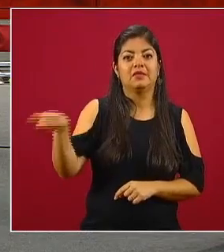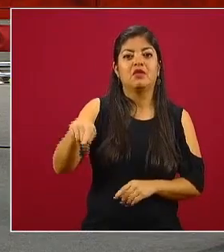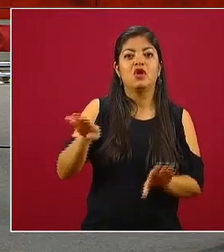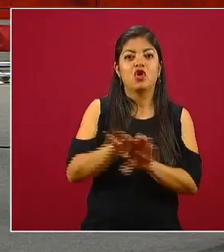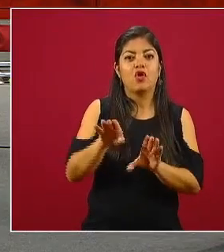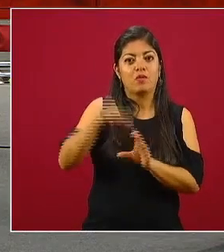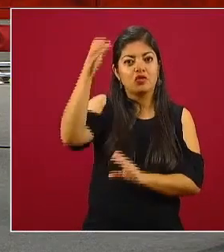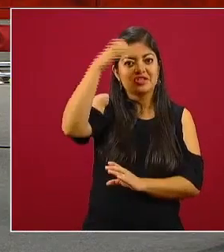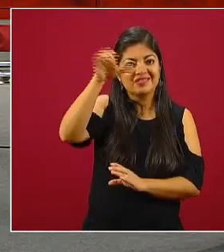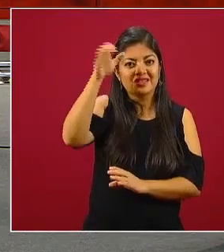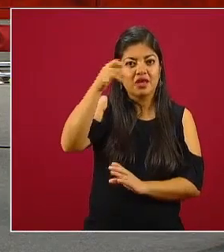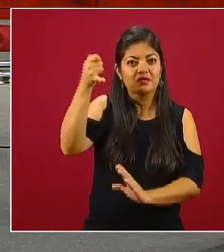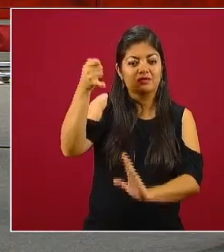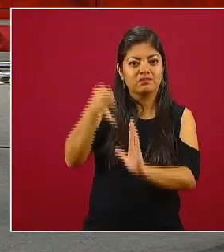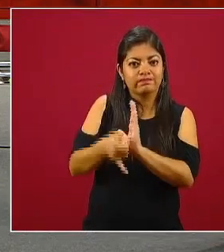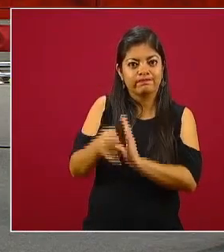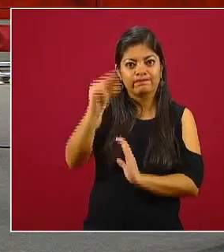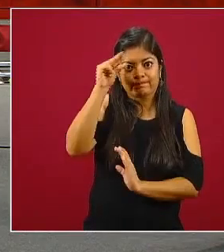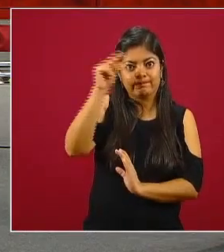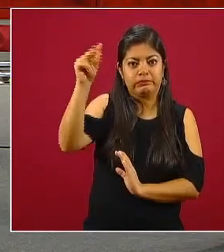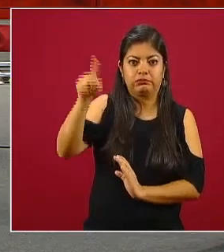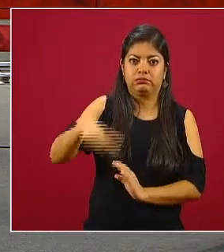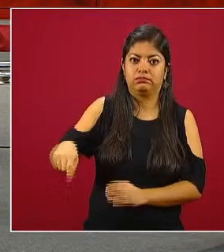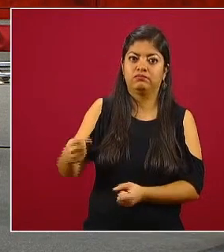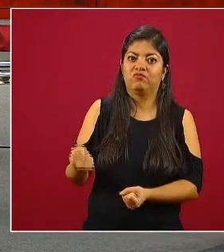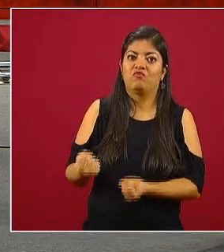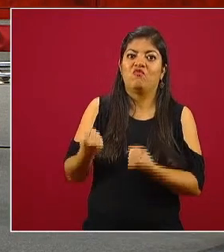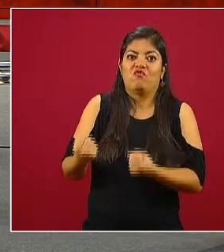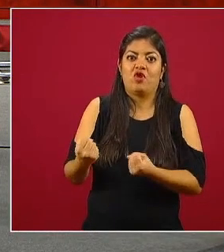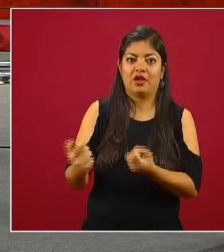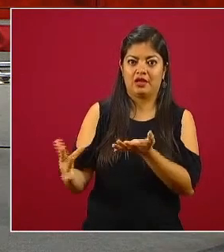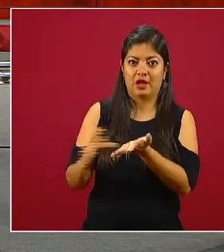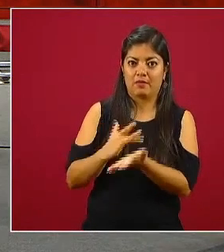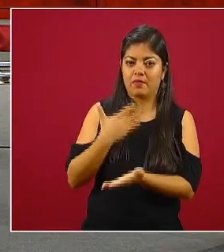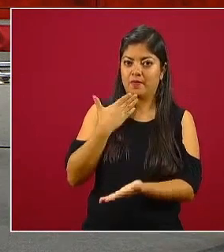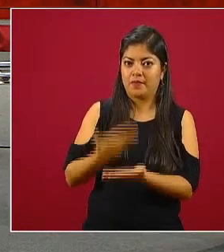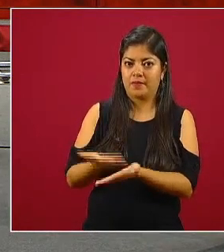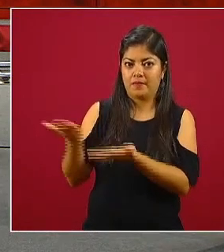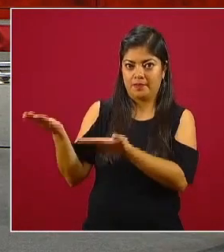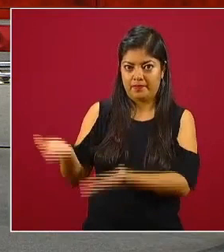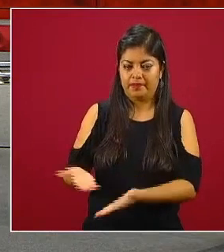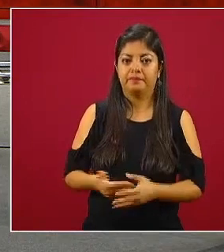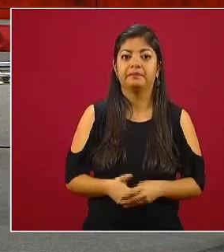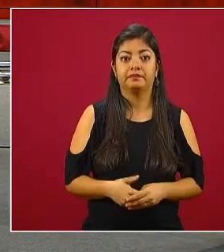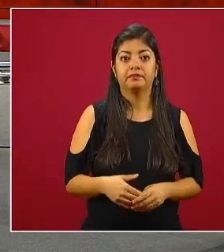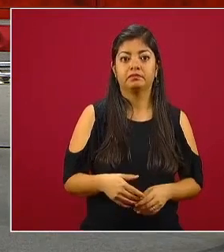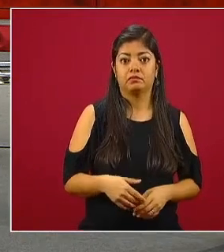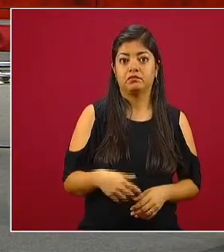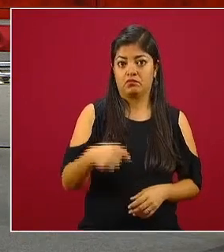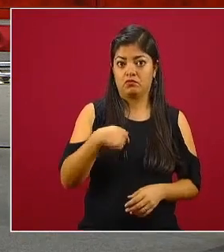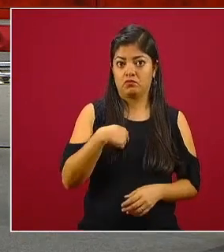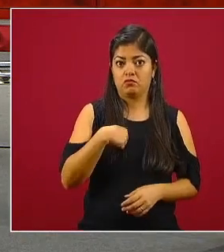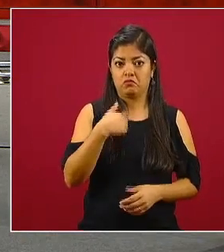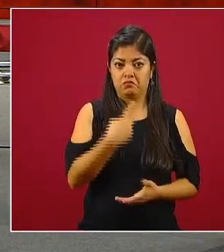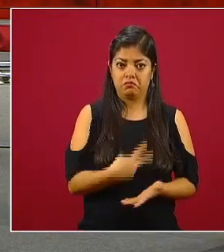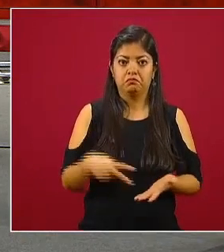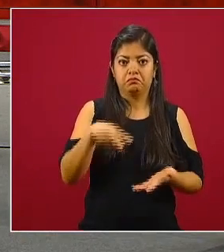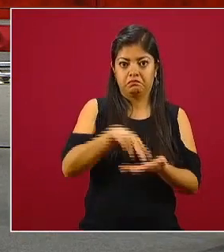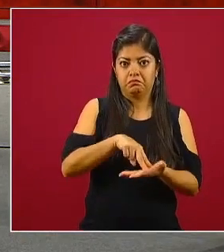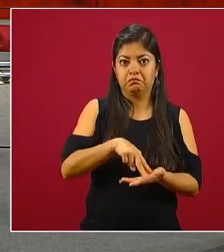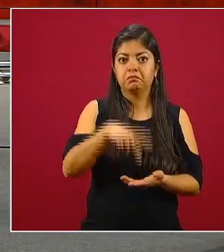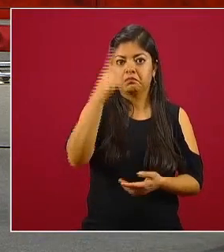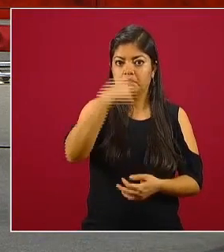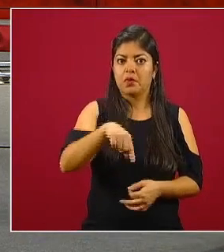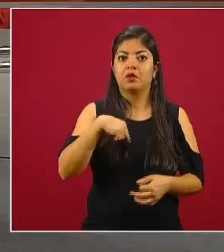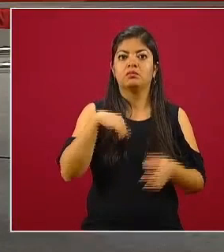y científica que nos ha robustecido muchísimo. Bienvenidas, entonces. Me voy a permitir entonces pararme